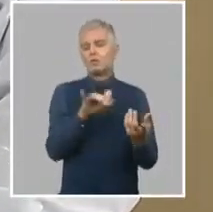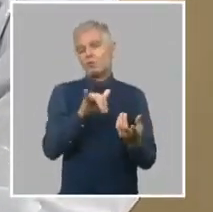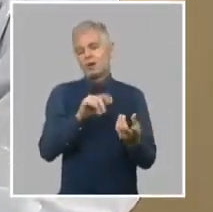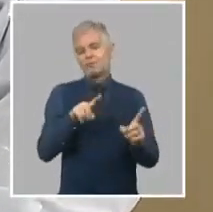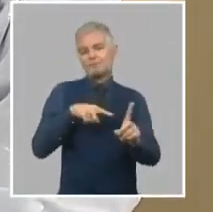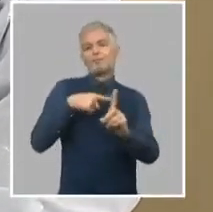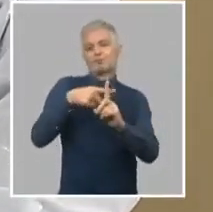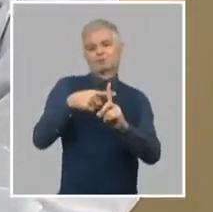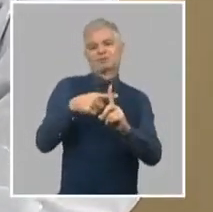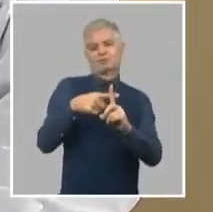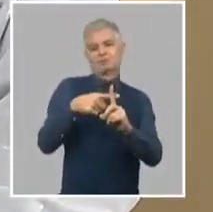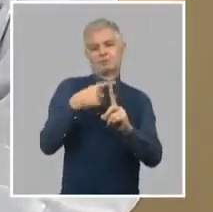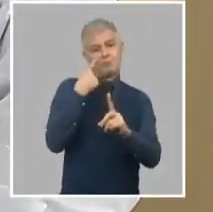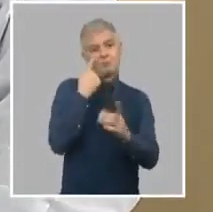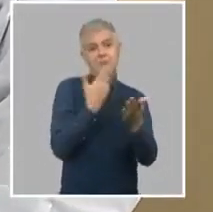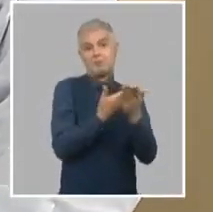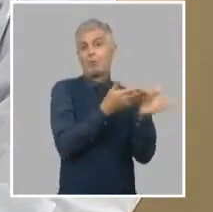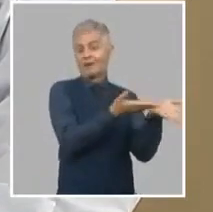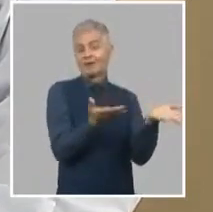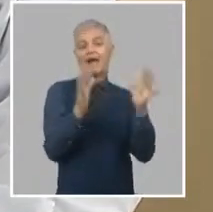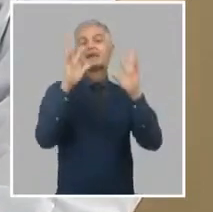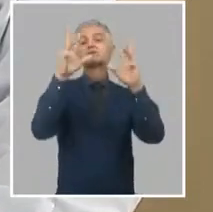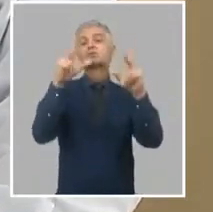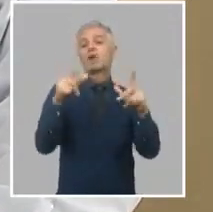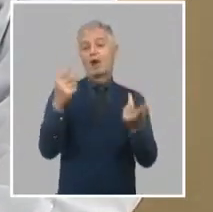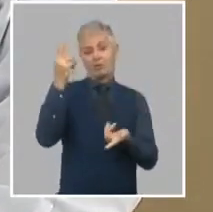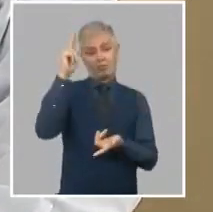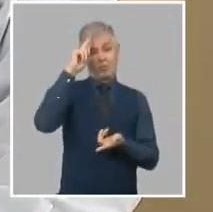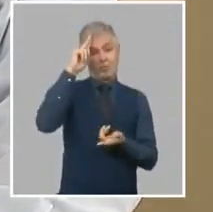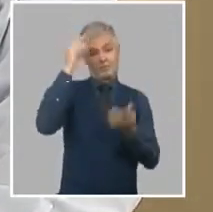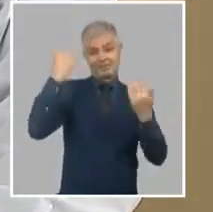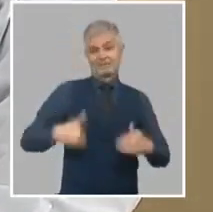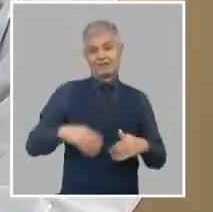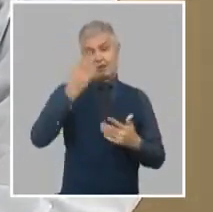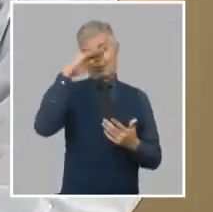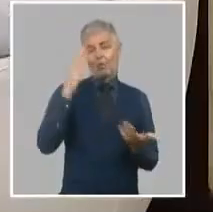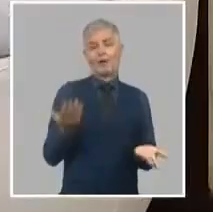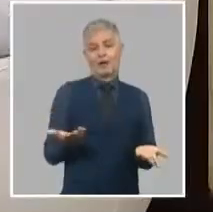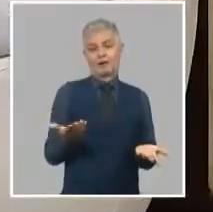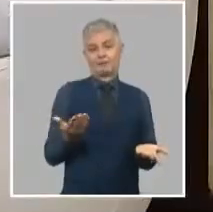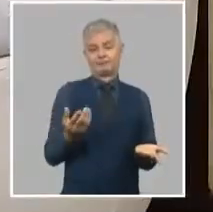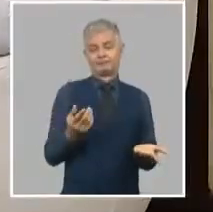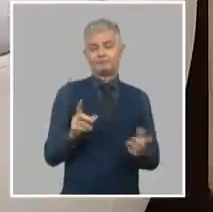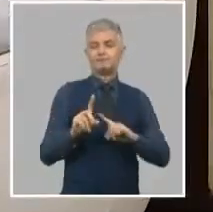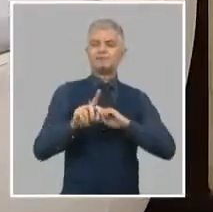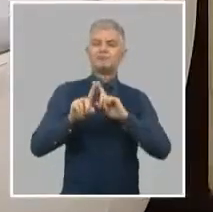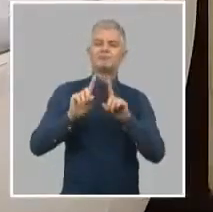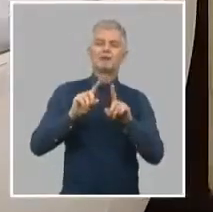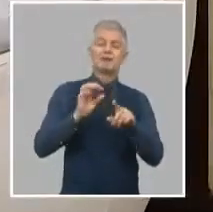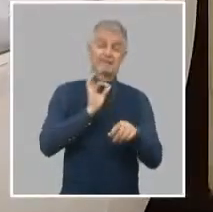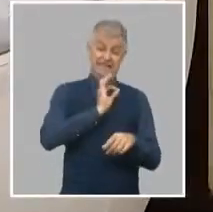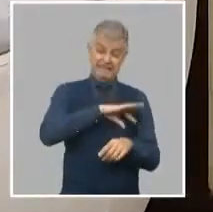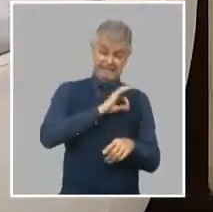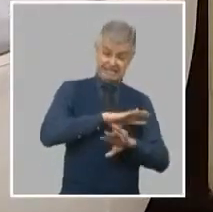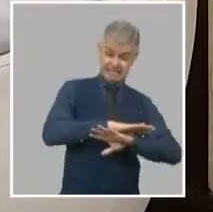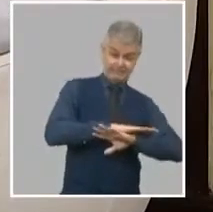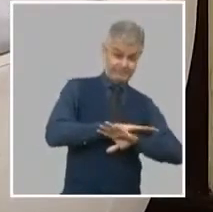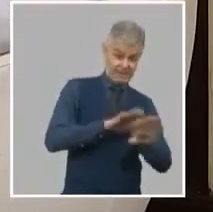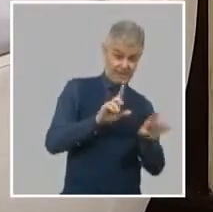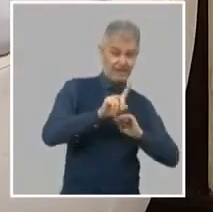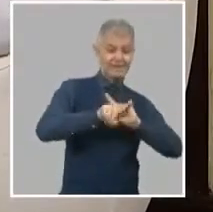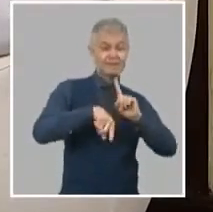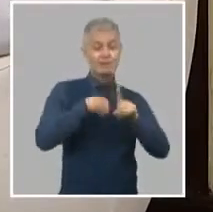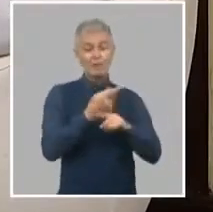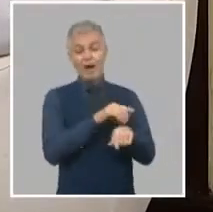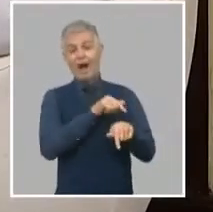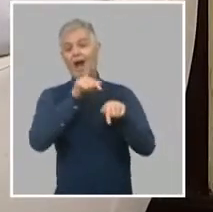los resultados de la medicina cubana en ese lugar. Después de aquella experiencia en Chile, de haber tenido que enfrentar aquí un desafío, cómo ser el